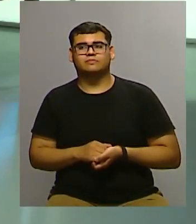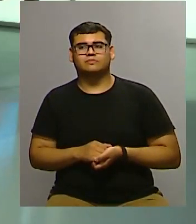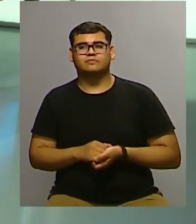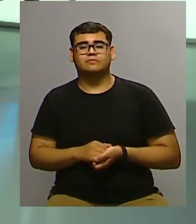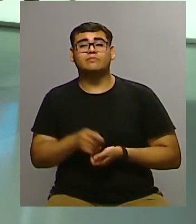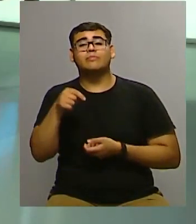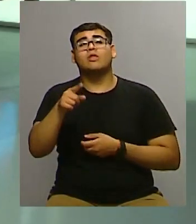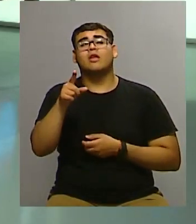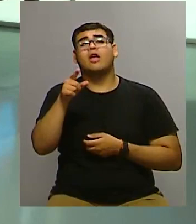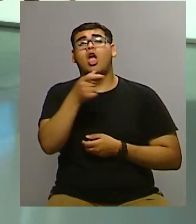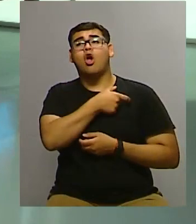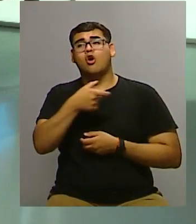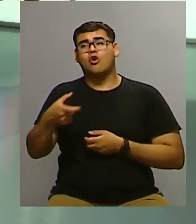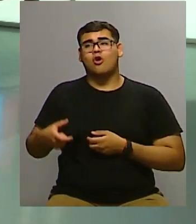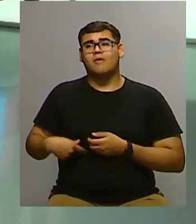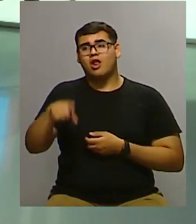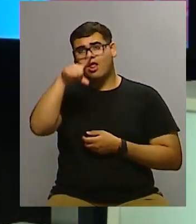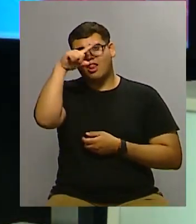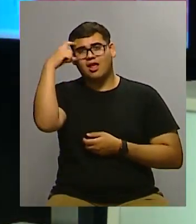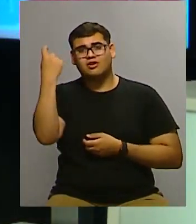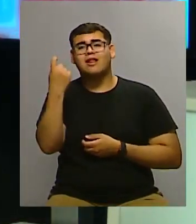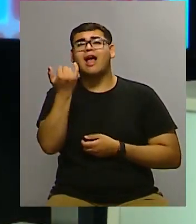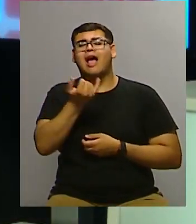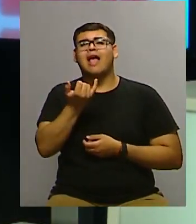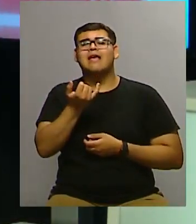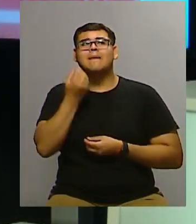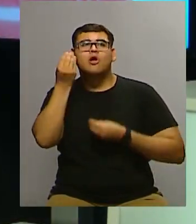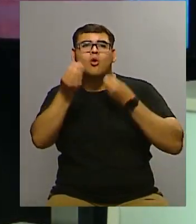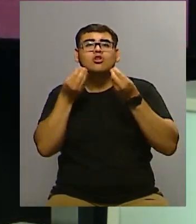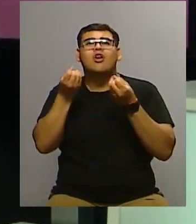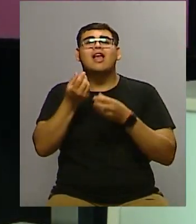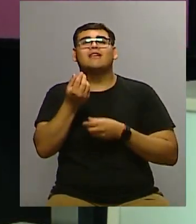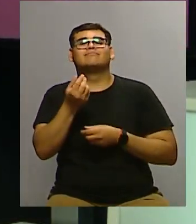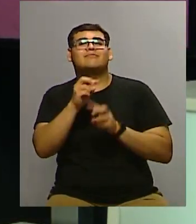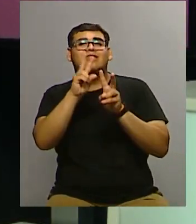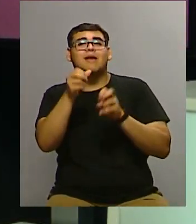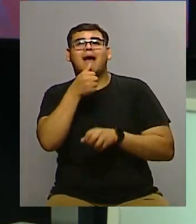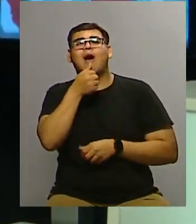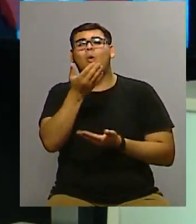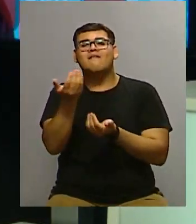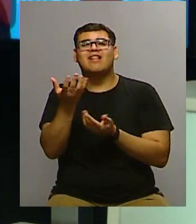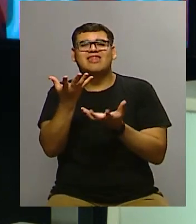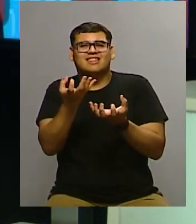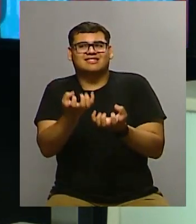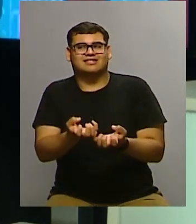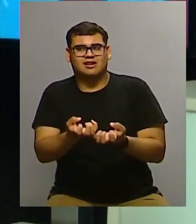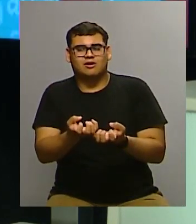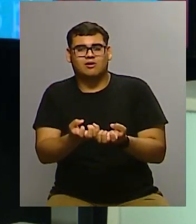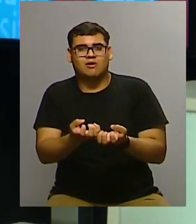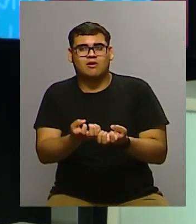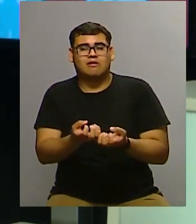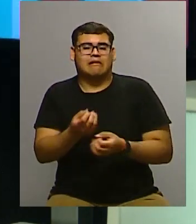gobierno nacional estaban preocupados con el tema de la sequía, porque se entienden que venimos con un problema desde hace tiempo, Mendoza ni